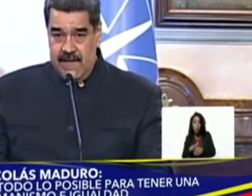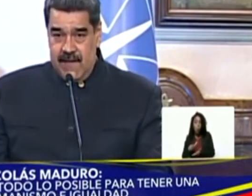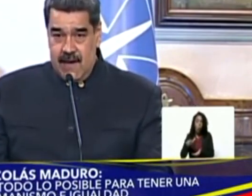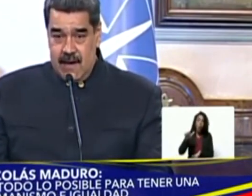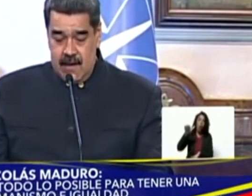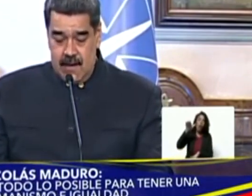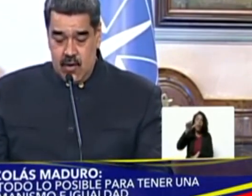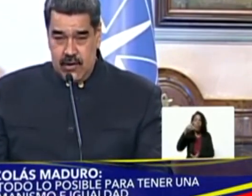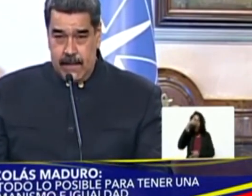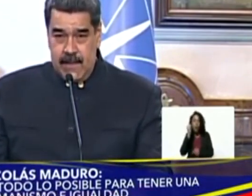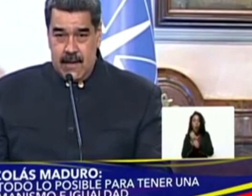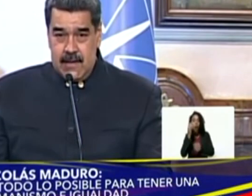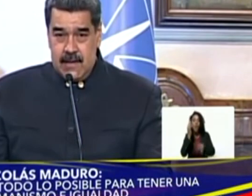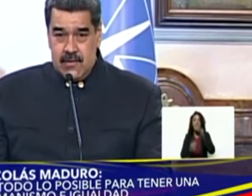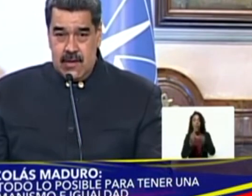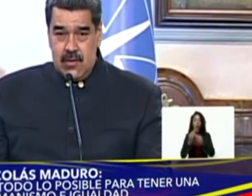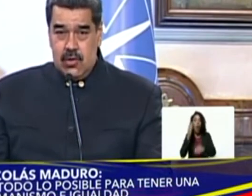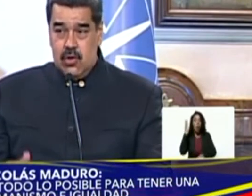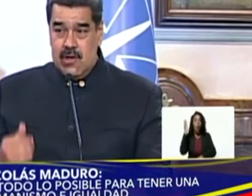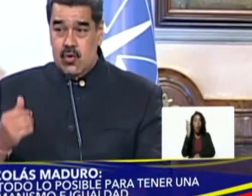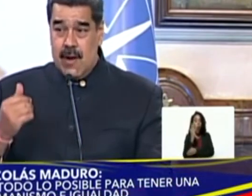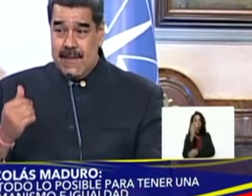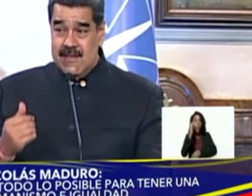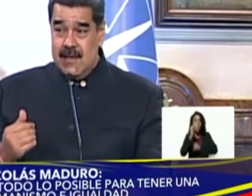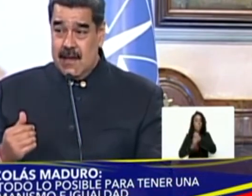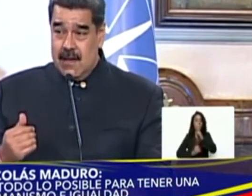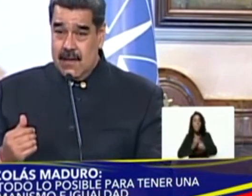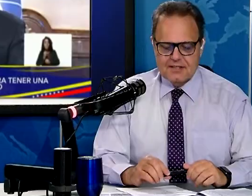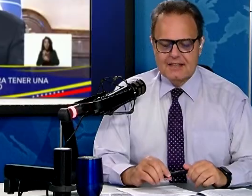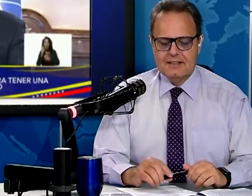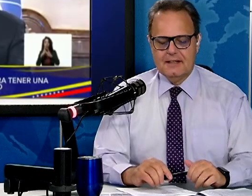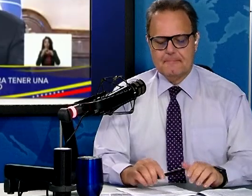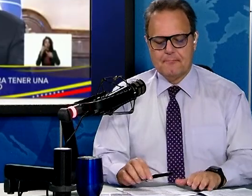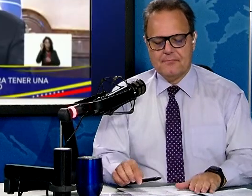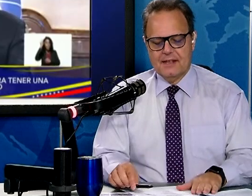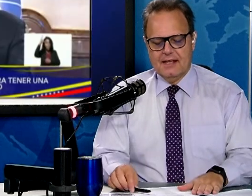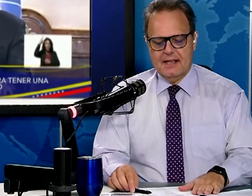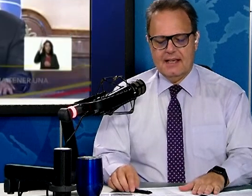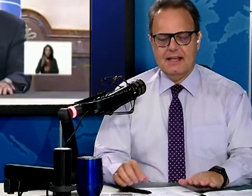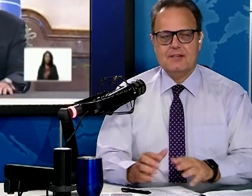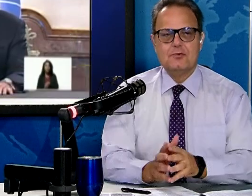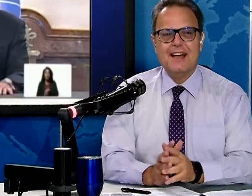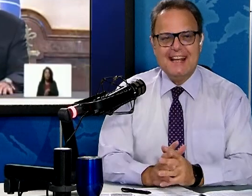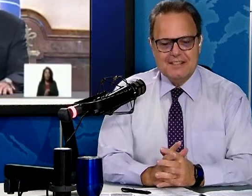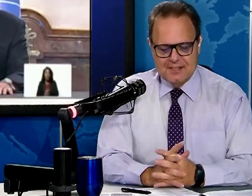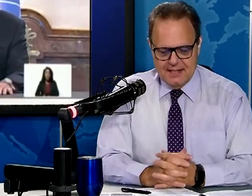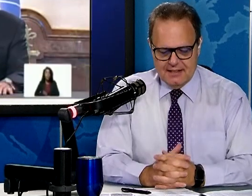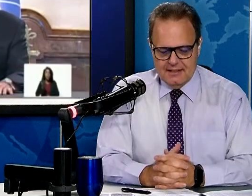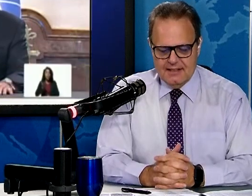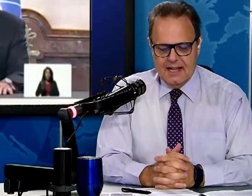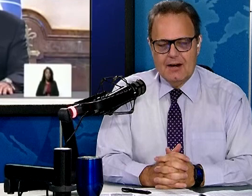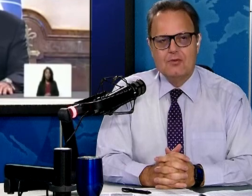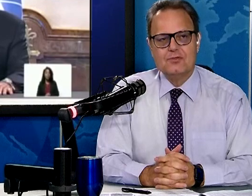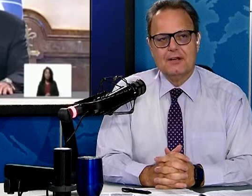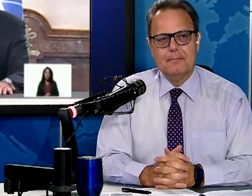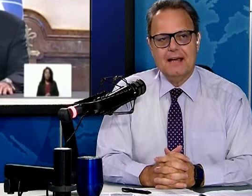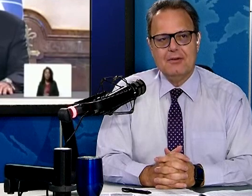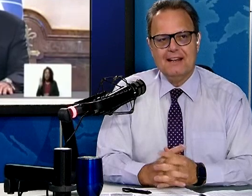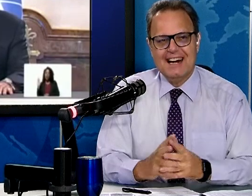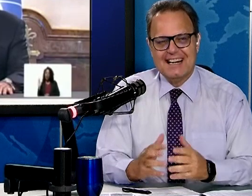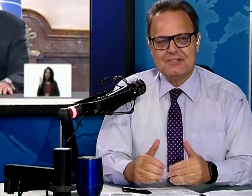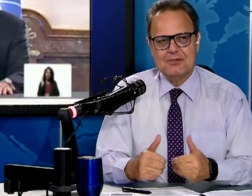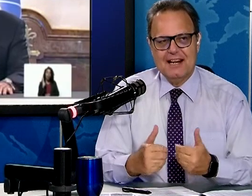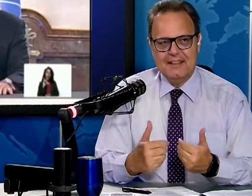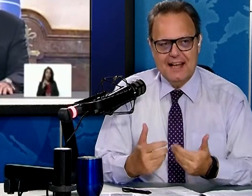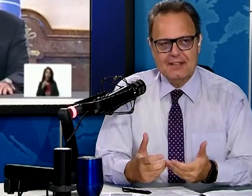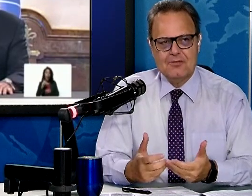podemos atender el tema de la Corte Penal Internacional. Qué interesante sugerencia, Alonso, en el plano